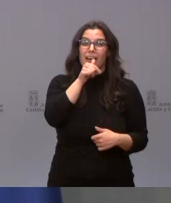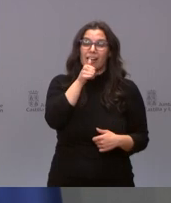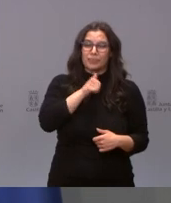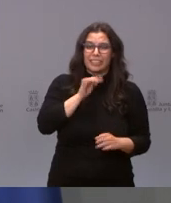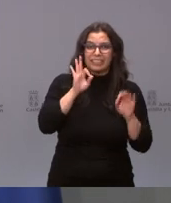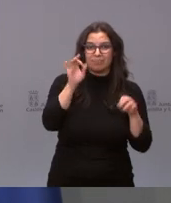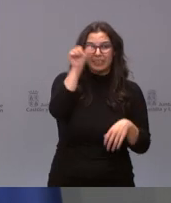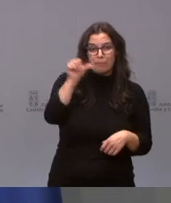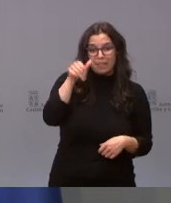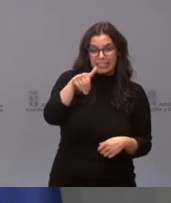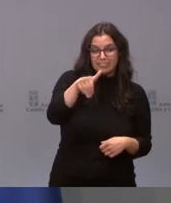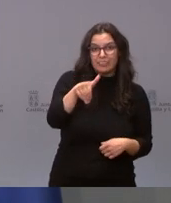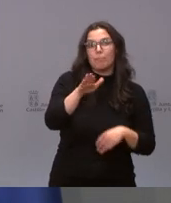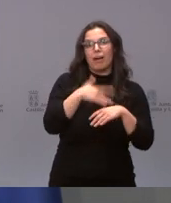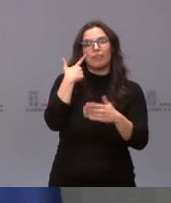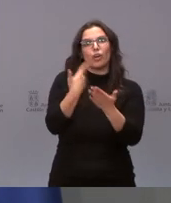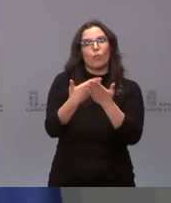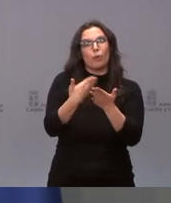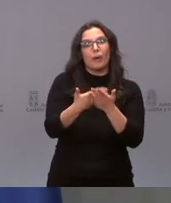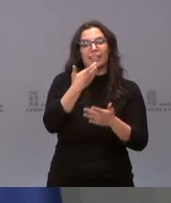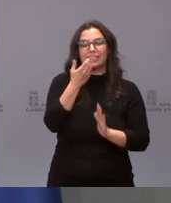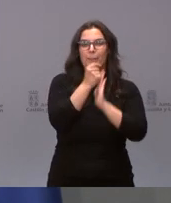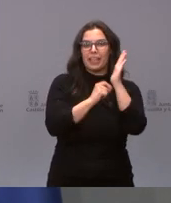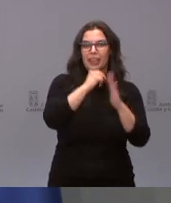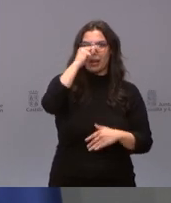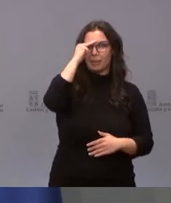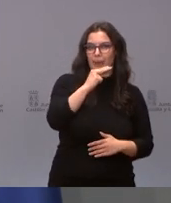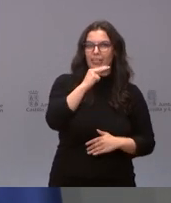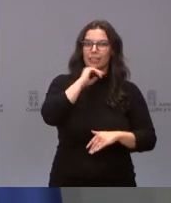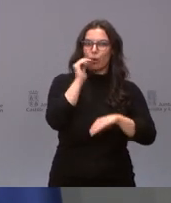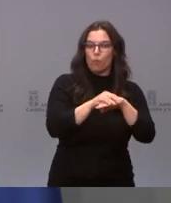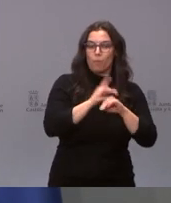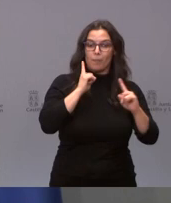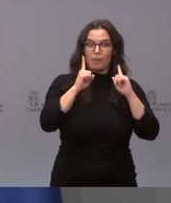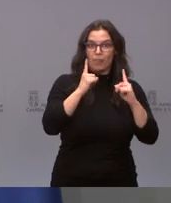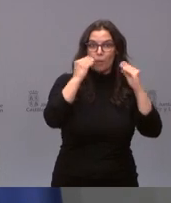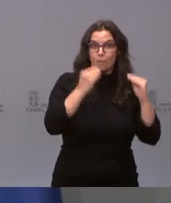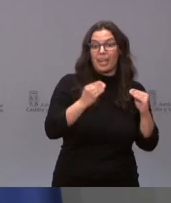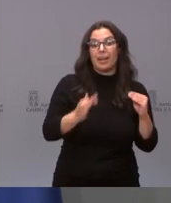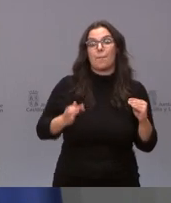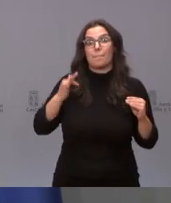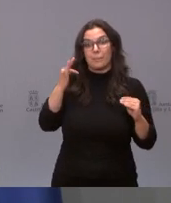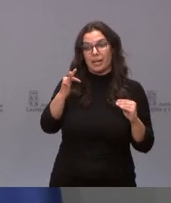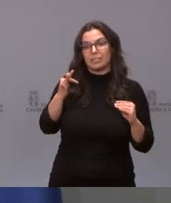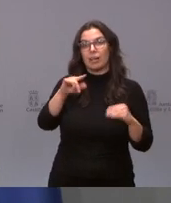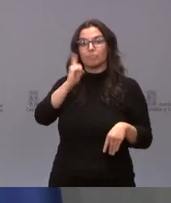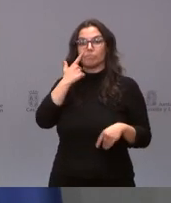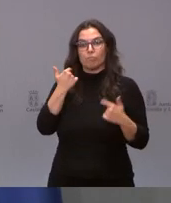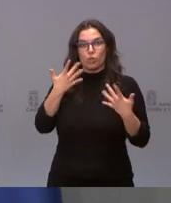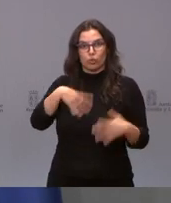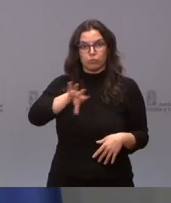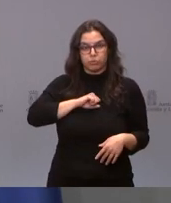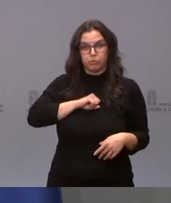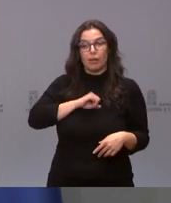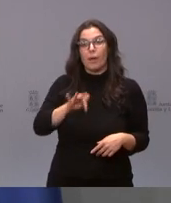más para comprobar como el mantenimiento y respeto de las medidas de protección y de prevención unidas a la detección precoz de casos ya